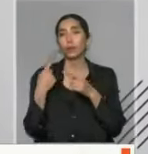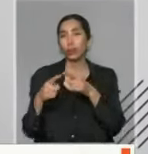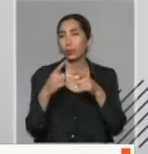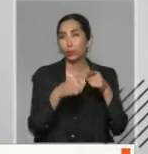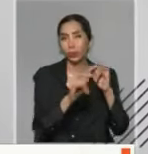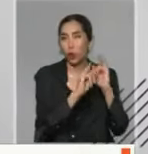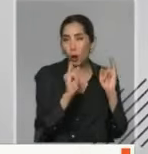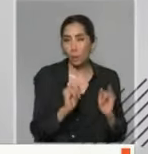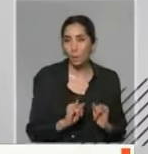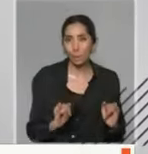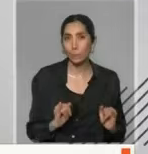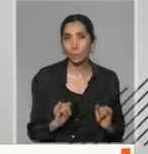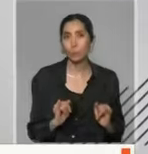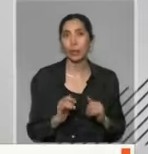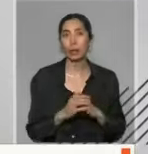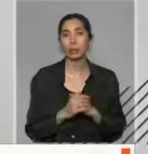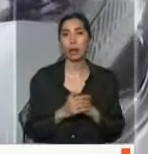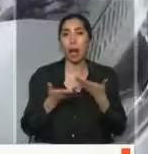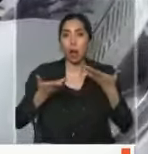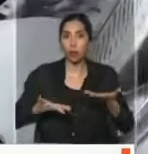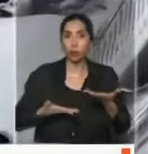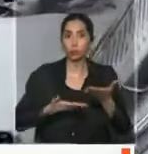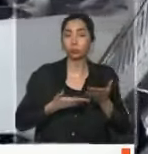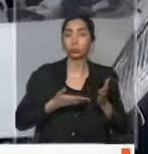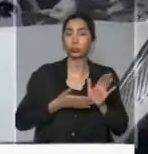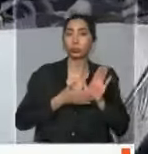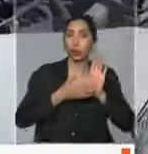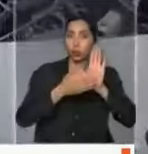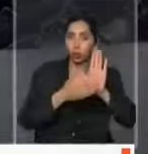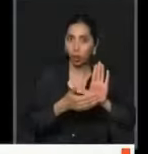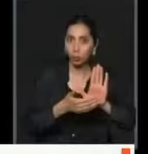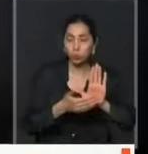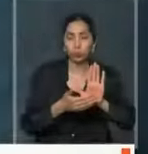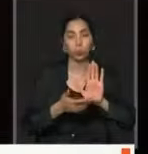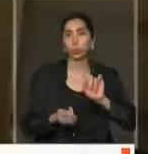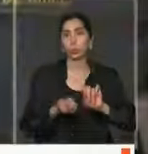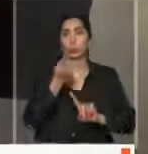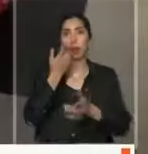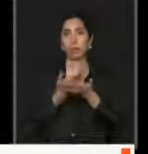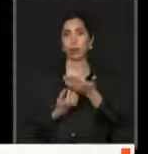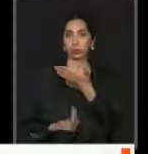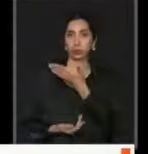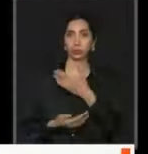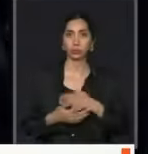delincuentes. La que le contaremos ahora no tiene precedente.